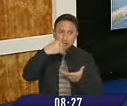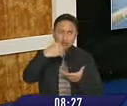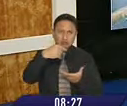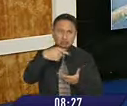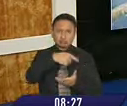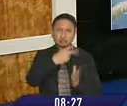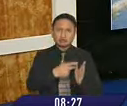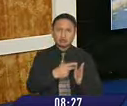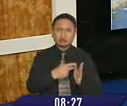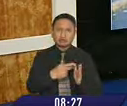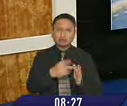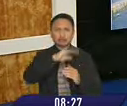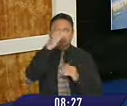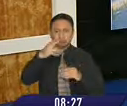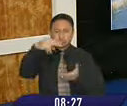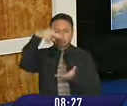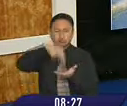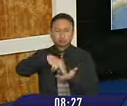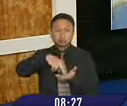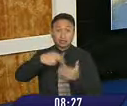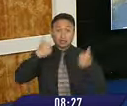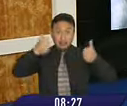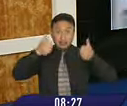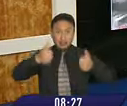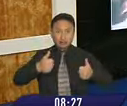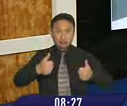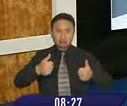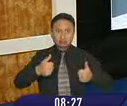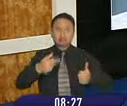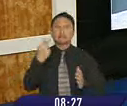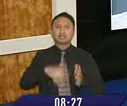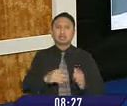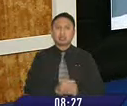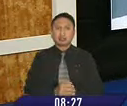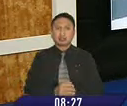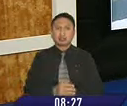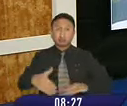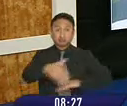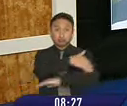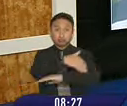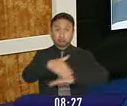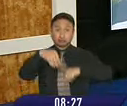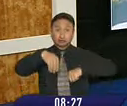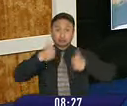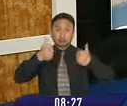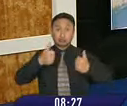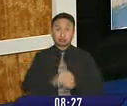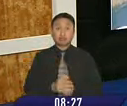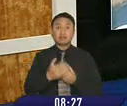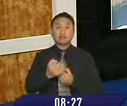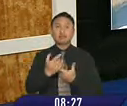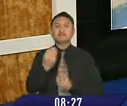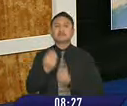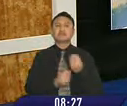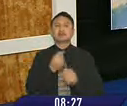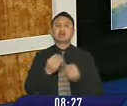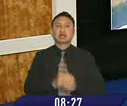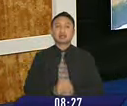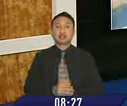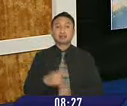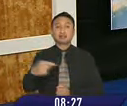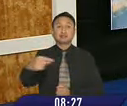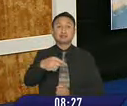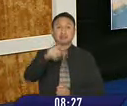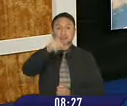Don Topo? ¿Está de candidato? ¿De qué está usted, ah? ¿Eh? ¿Recorriendo las calles de candidato? Cuénteme, ¿qué hace? Salude, por favor,